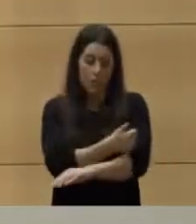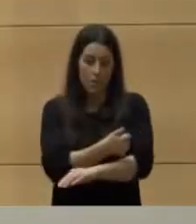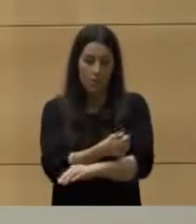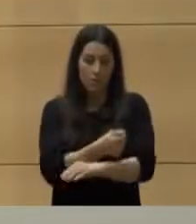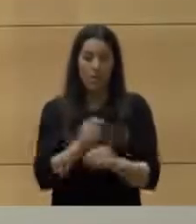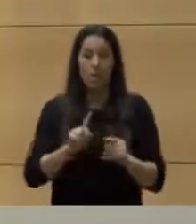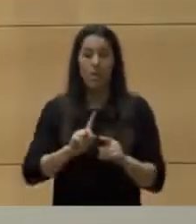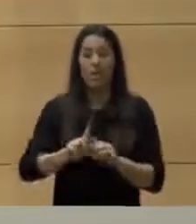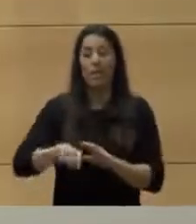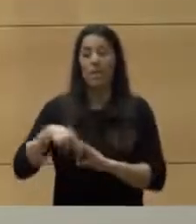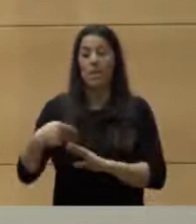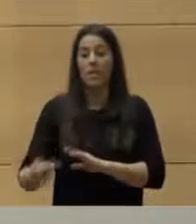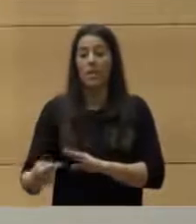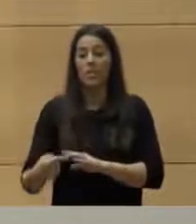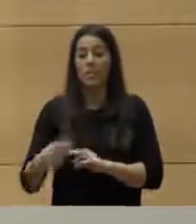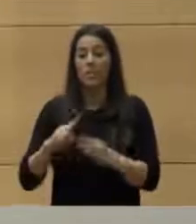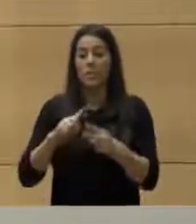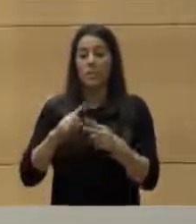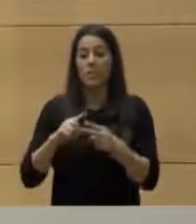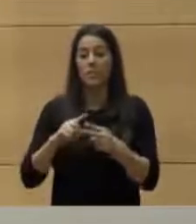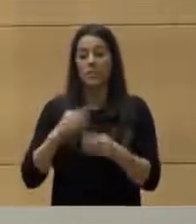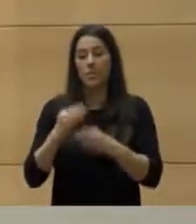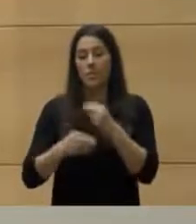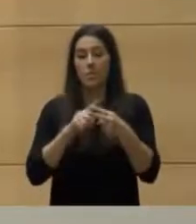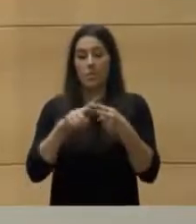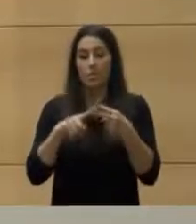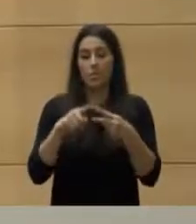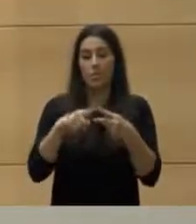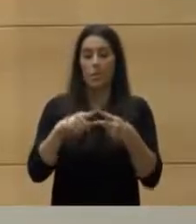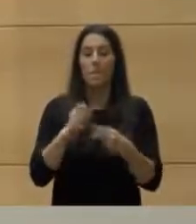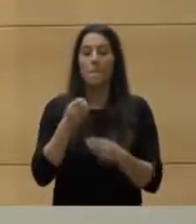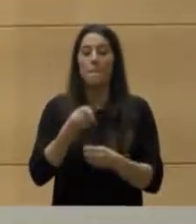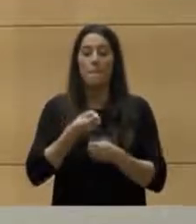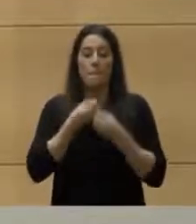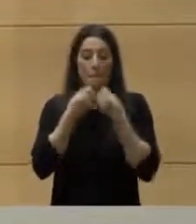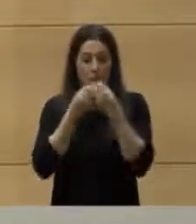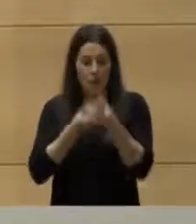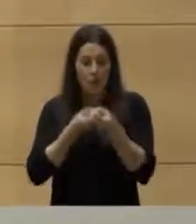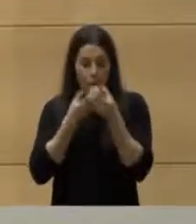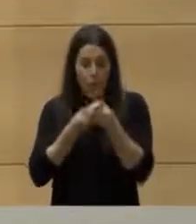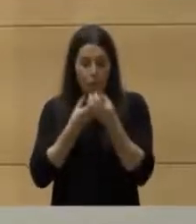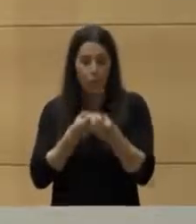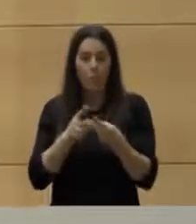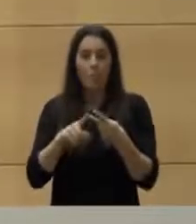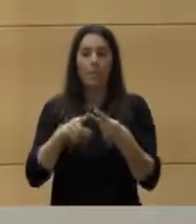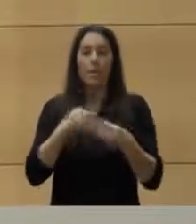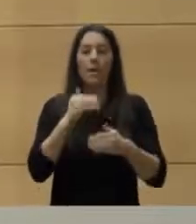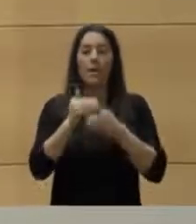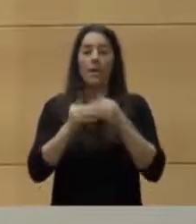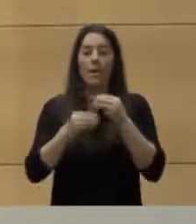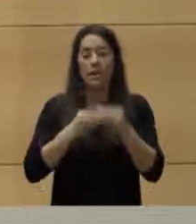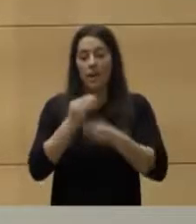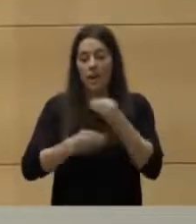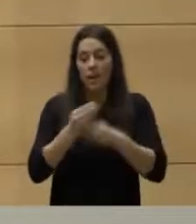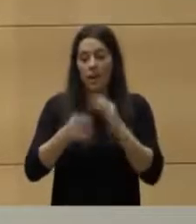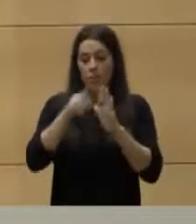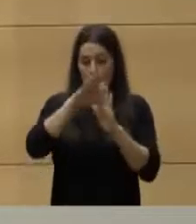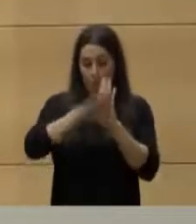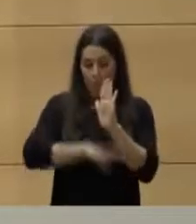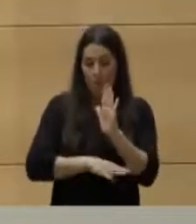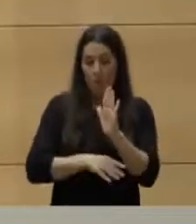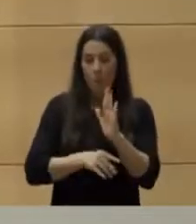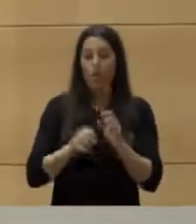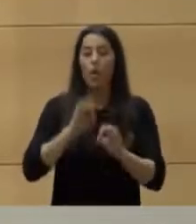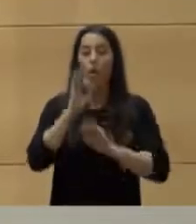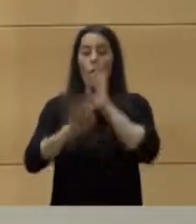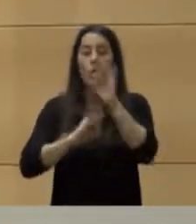doble tarea: lanzar el mensaje, elaboración colectiva de programa y organizar su fuerza política de otra manera para